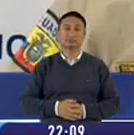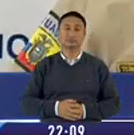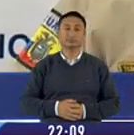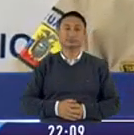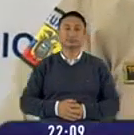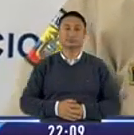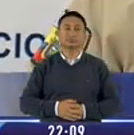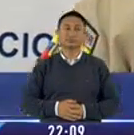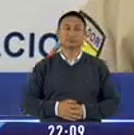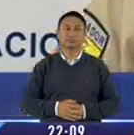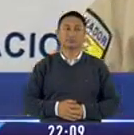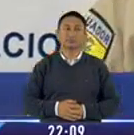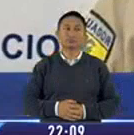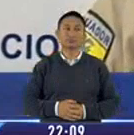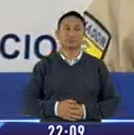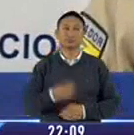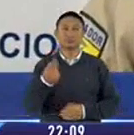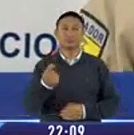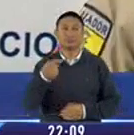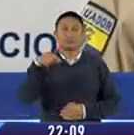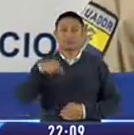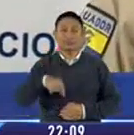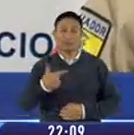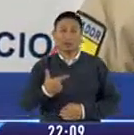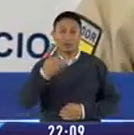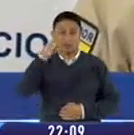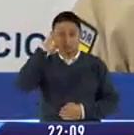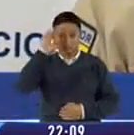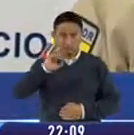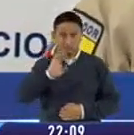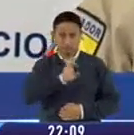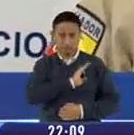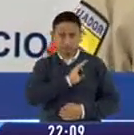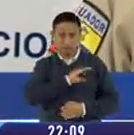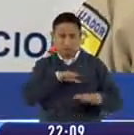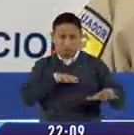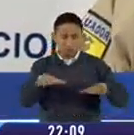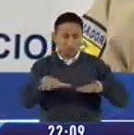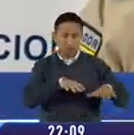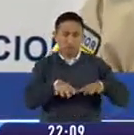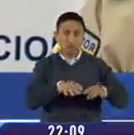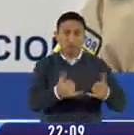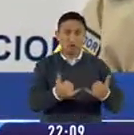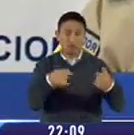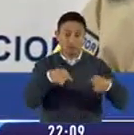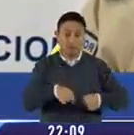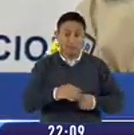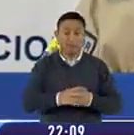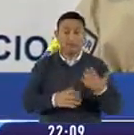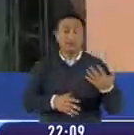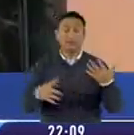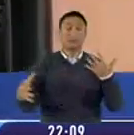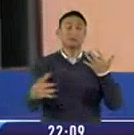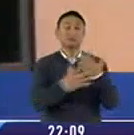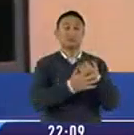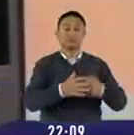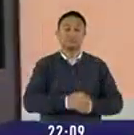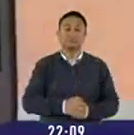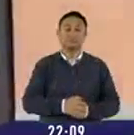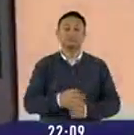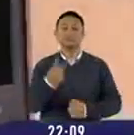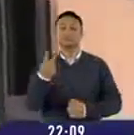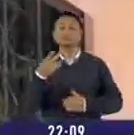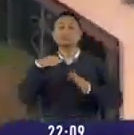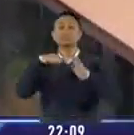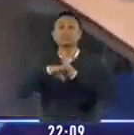Se interactúa inmediatamente, realiza los trabajos técnicos y obviamente hoy por hoy tenemos ese resultado positivo. En 2